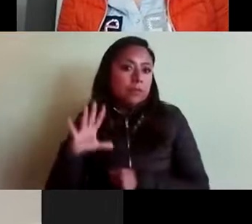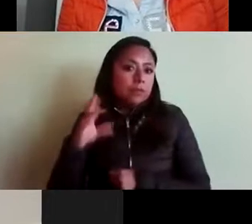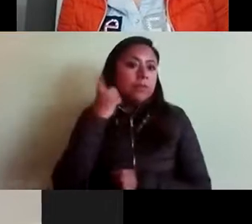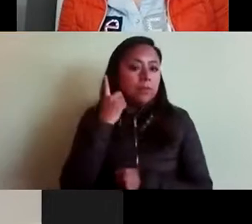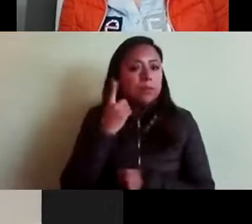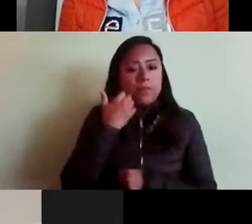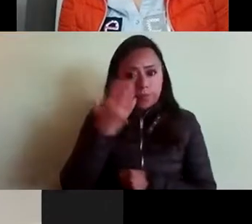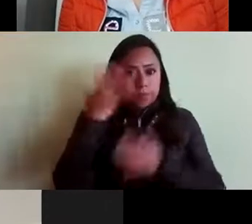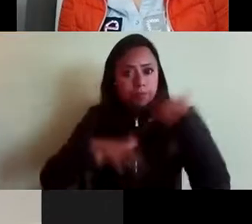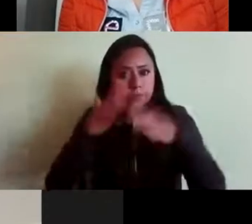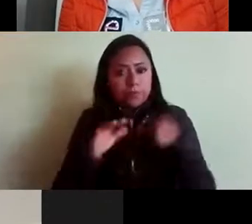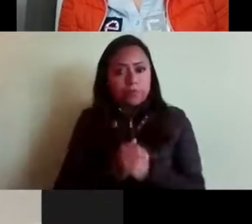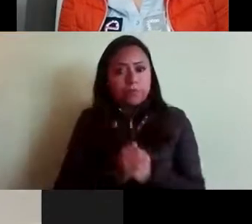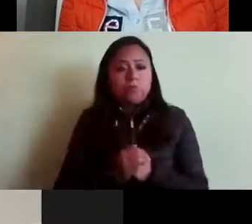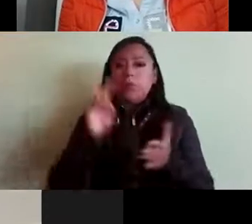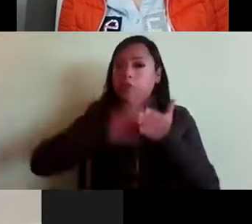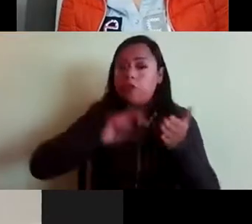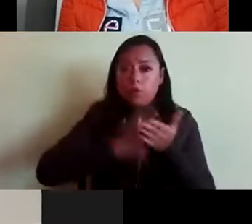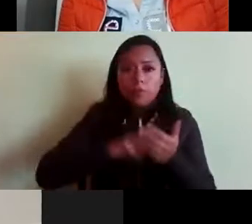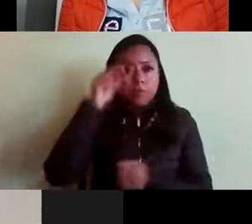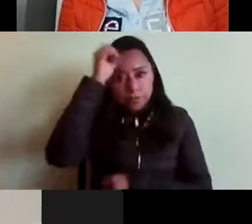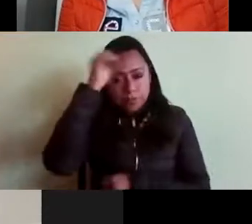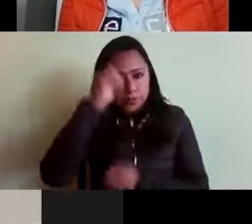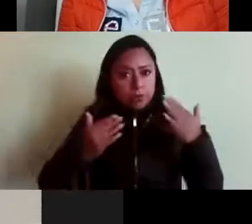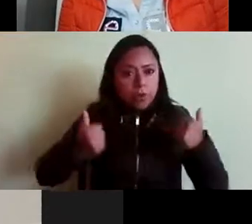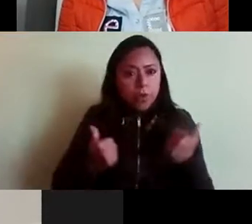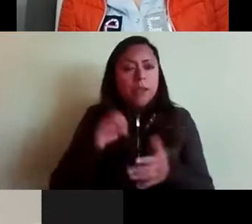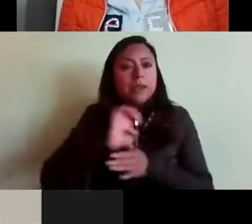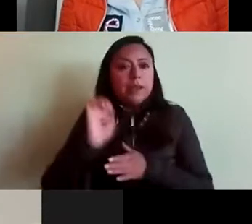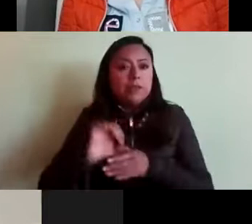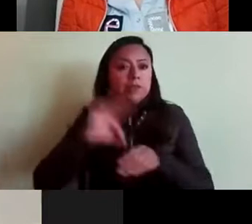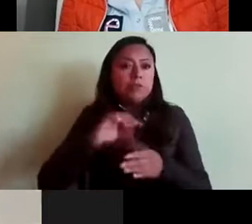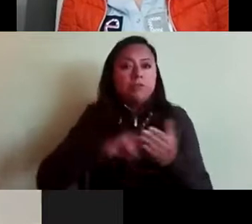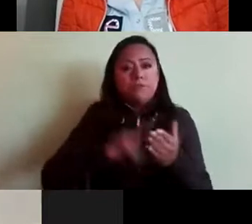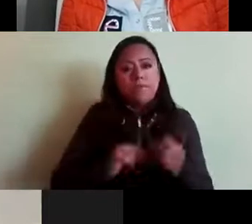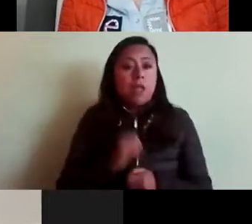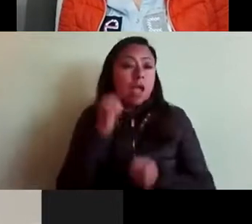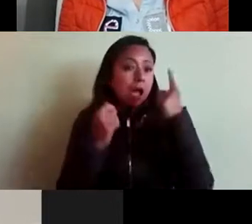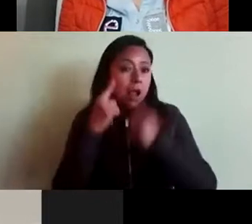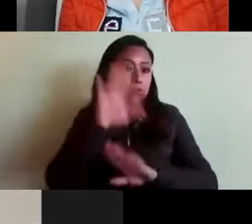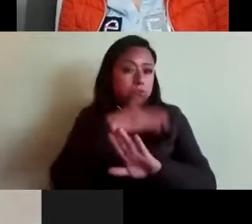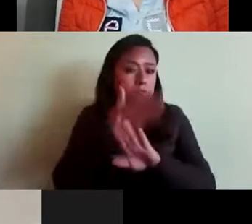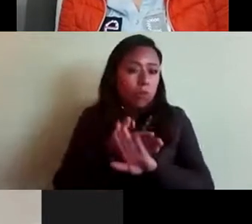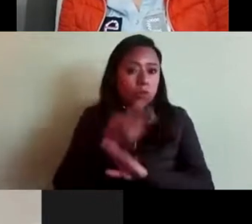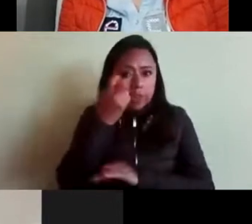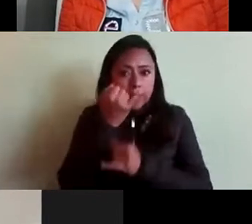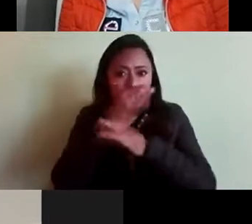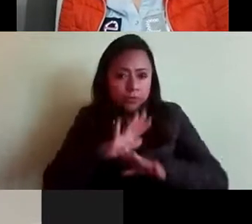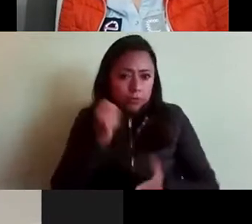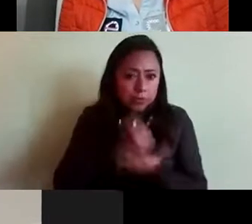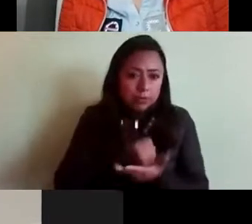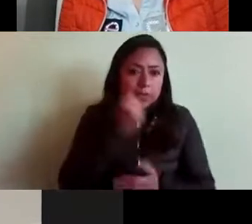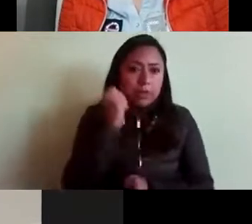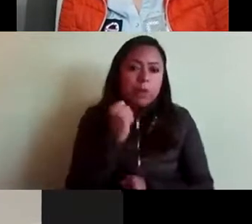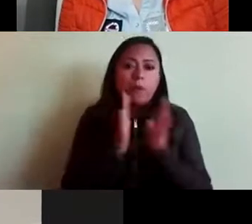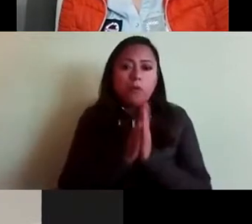No habiendo ninguna corrección o observación, se procede a tomar el sentido de la votación. Quienes estén en contra de aprobar los informes en referencia, sírvanse a manifestarlo de